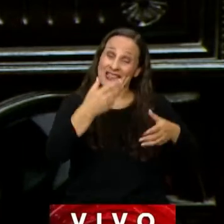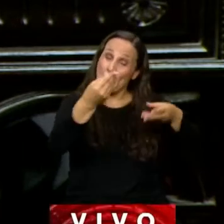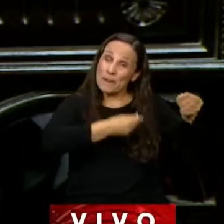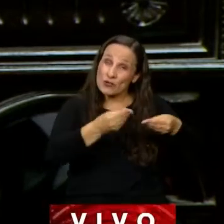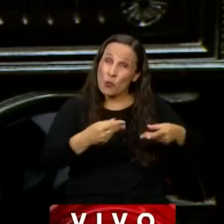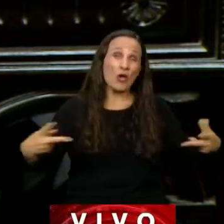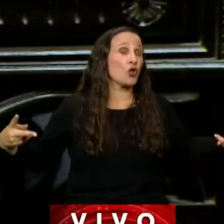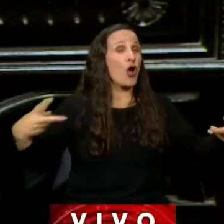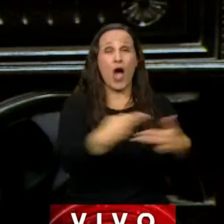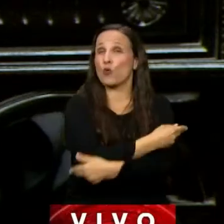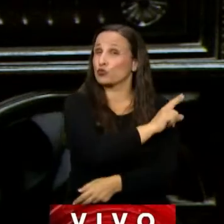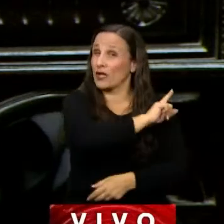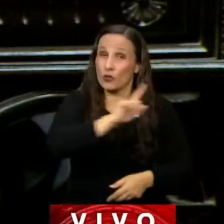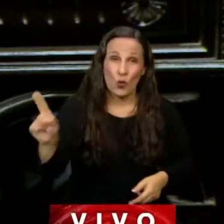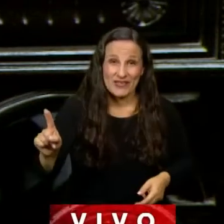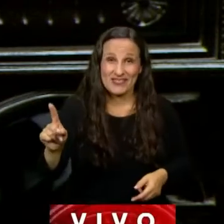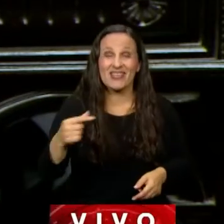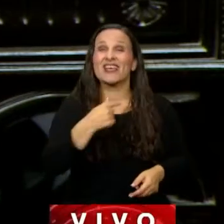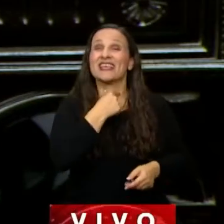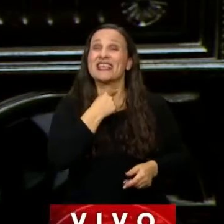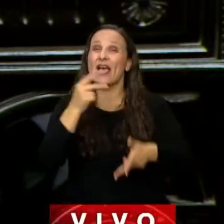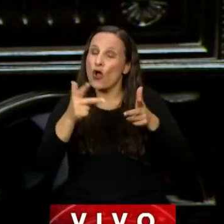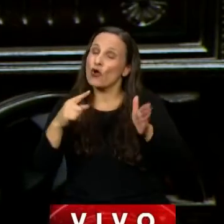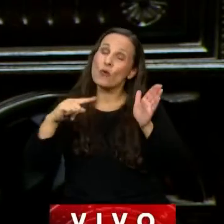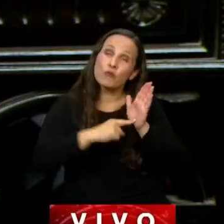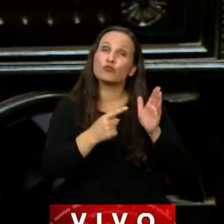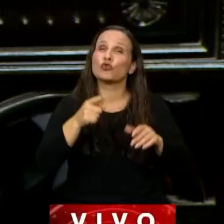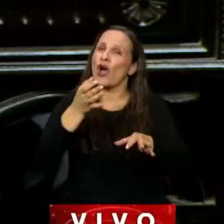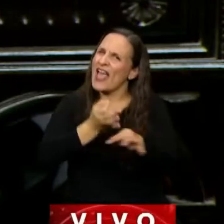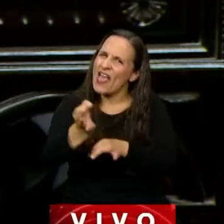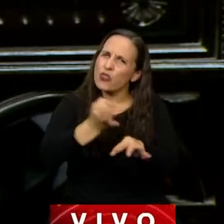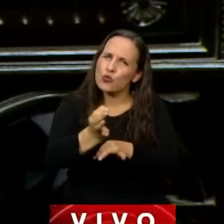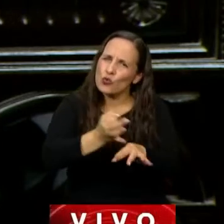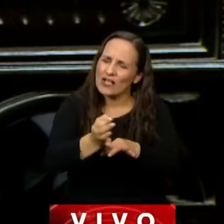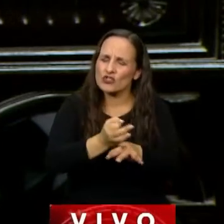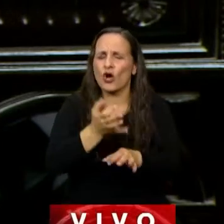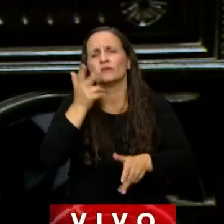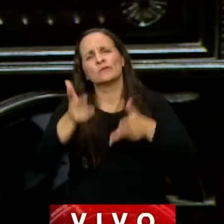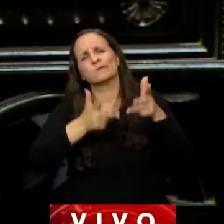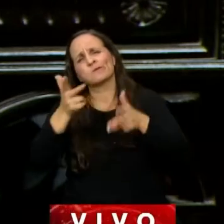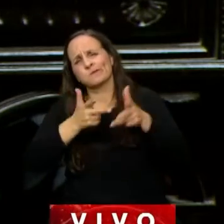ajuste y me quiero detener en el ítem de educación sobre el que tanto se ha hablado.